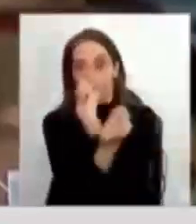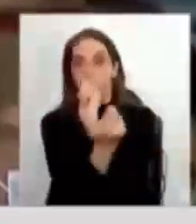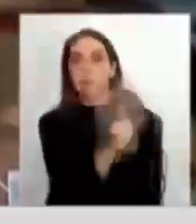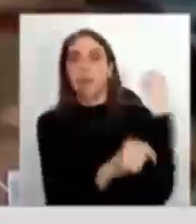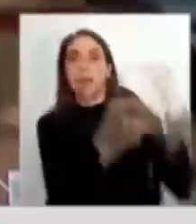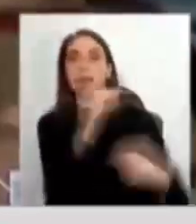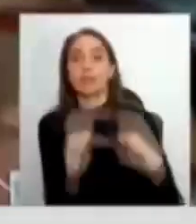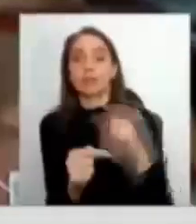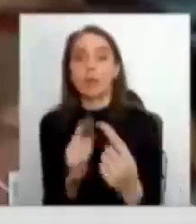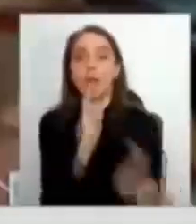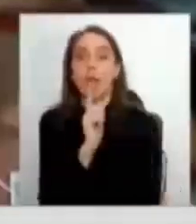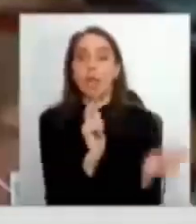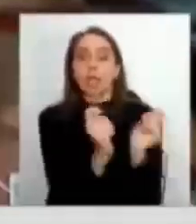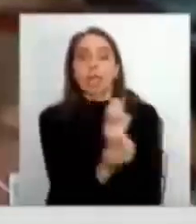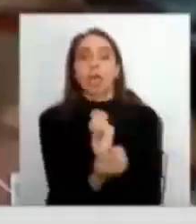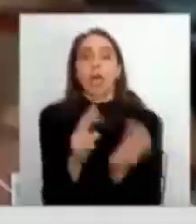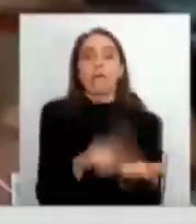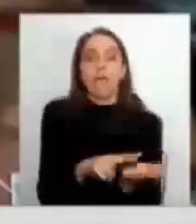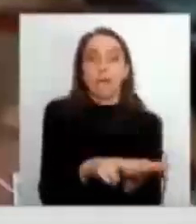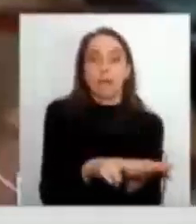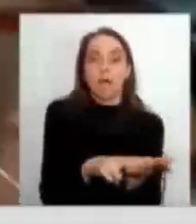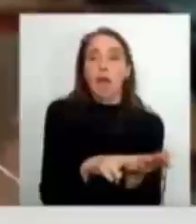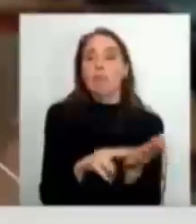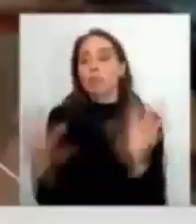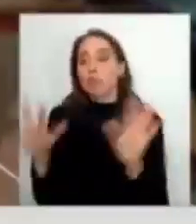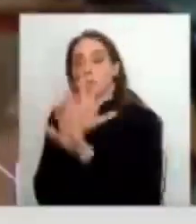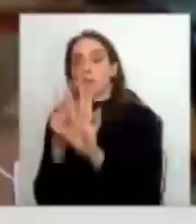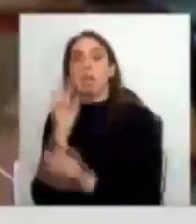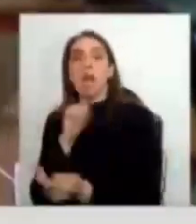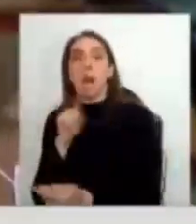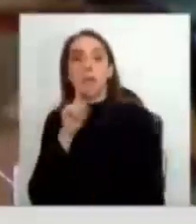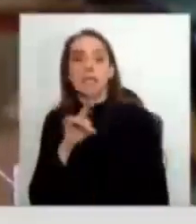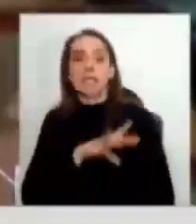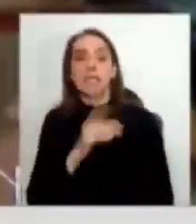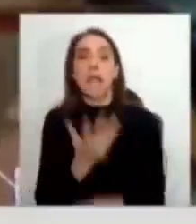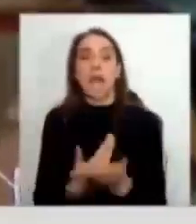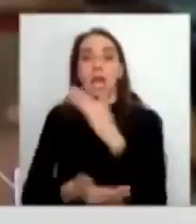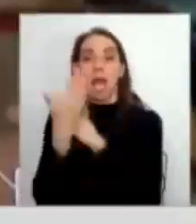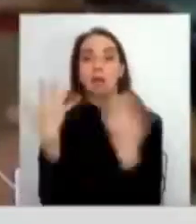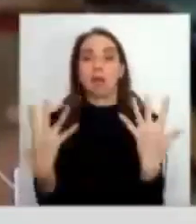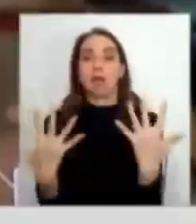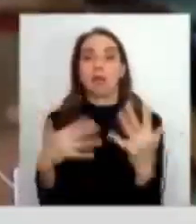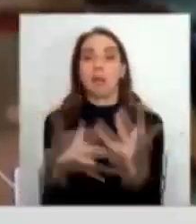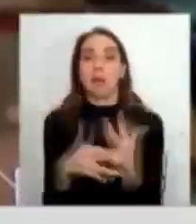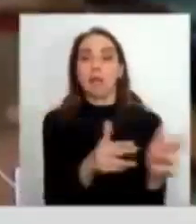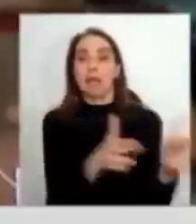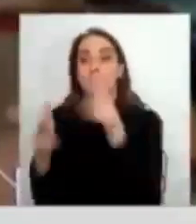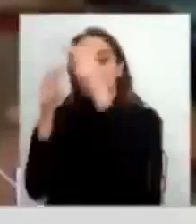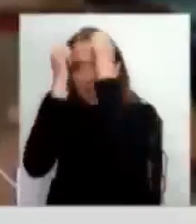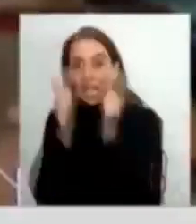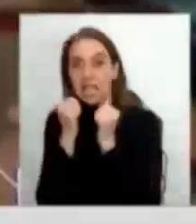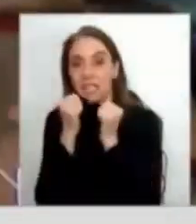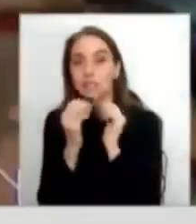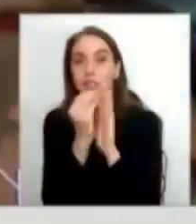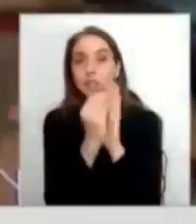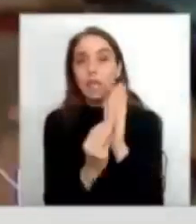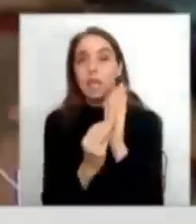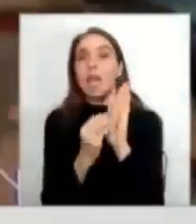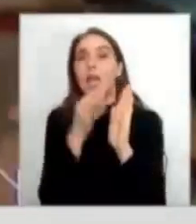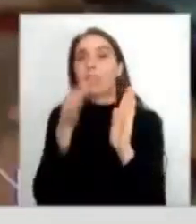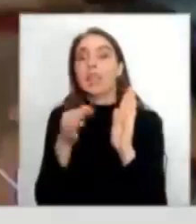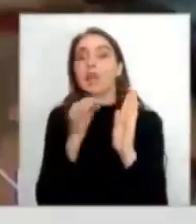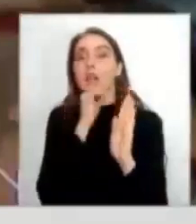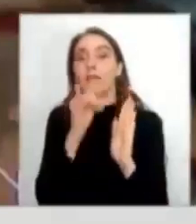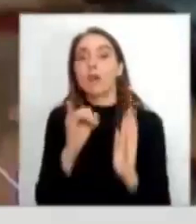lo que es la mentira en chile habían 10 mil guerrilleros según eduardo frei montalva 10.000